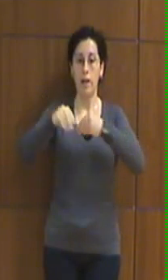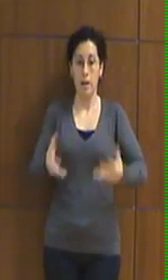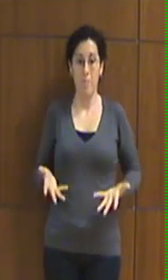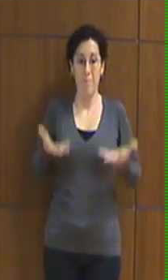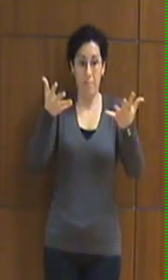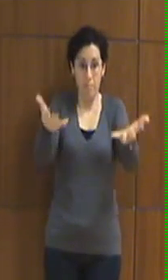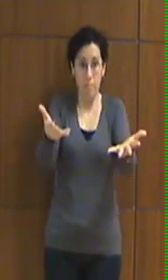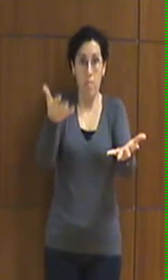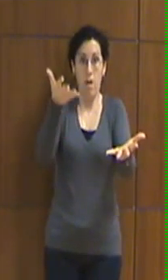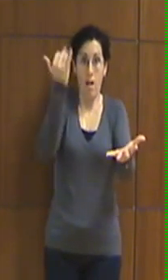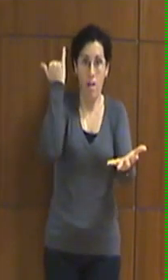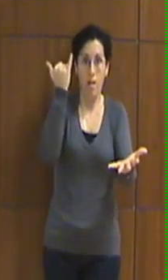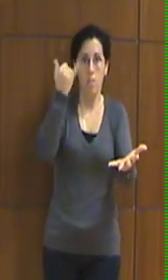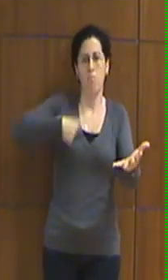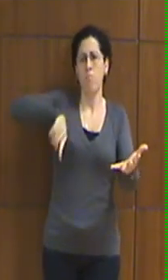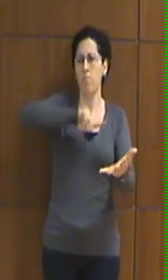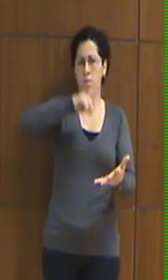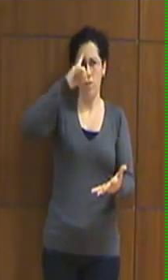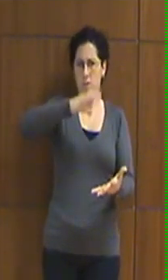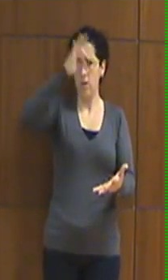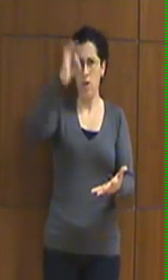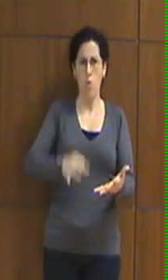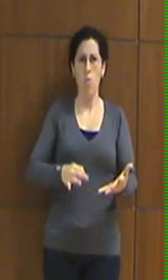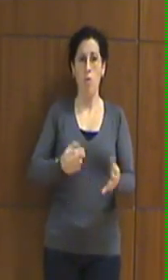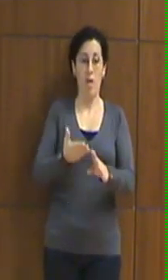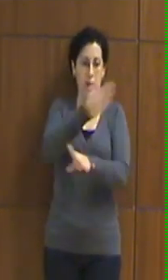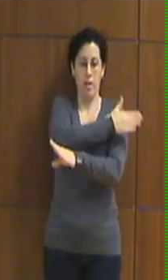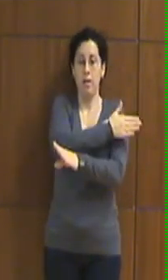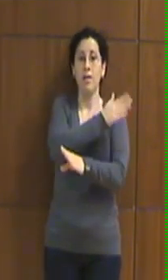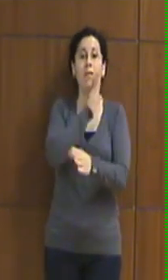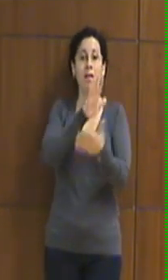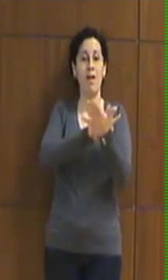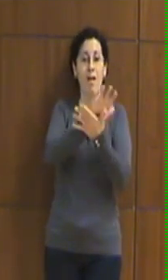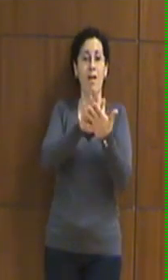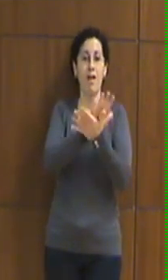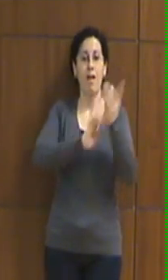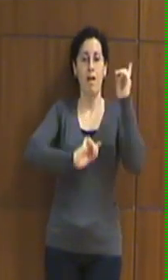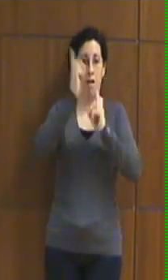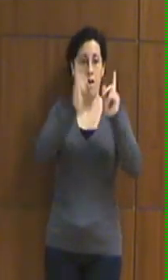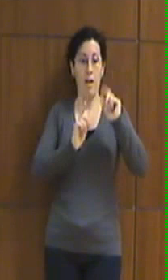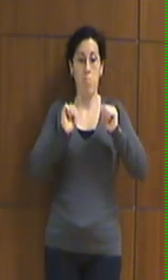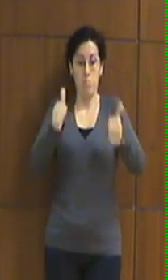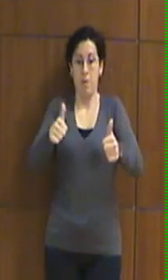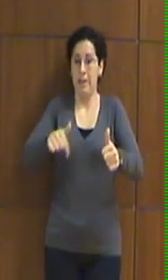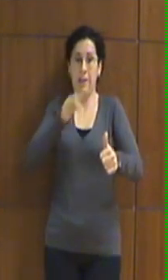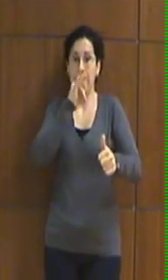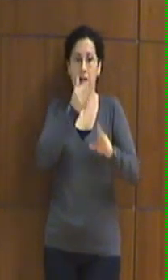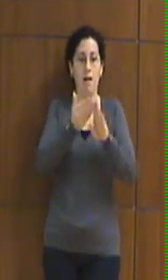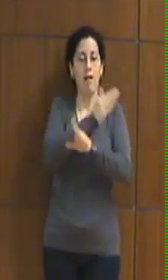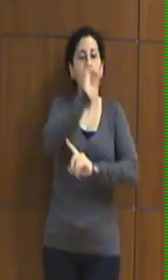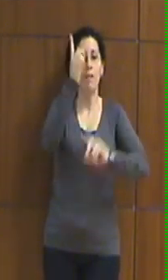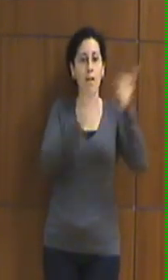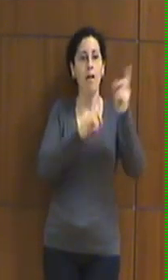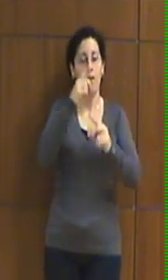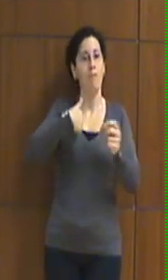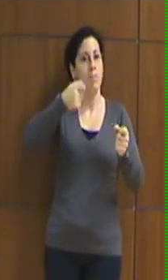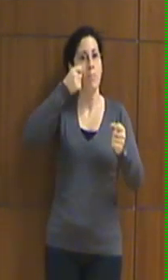estamos absolutamente seguros, y hay otros ejemplos. Hemos estado antes hablando en la previa con algunos de los componentes de la mesa de